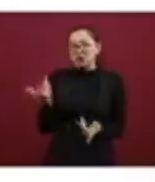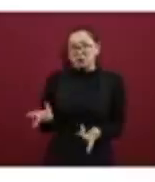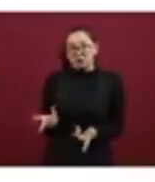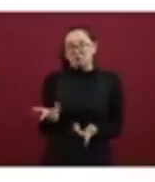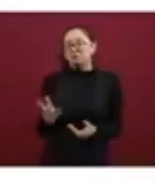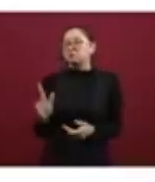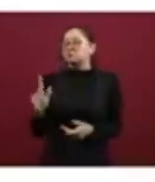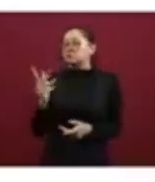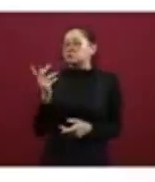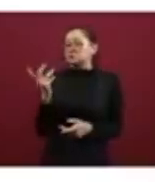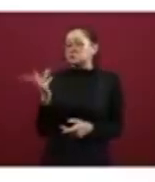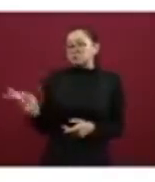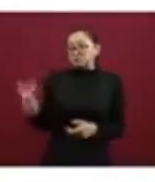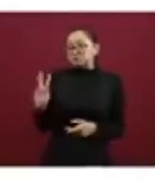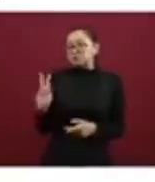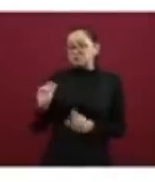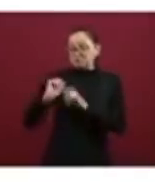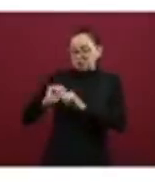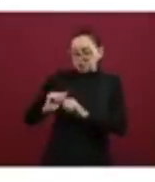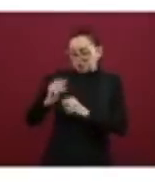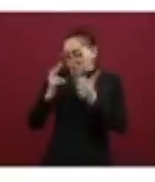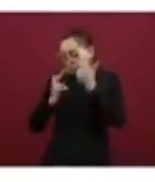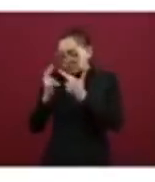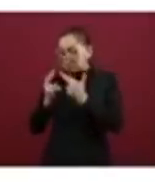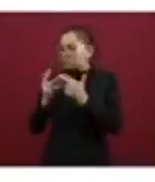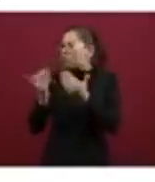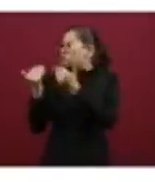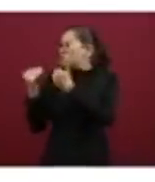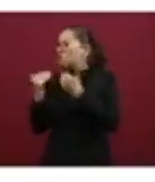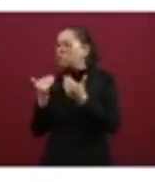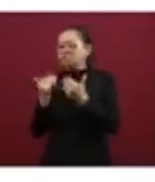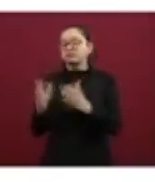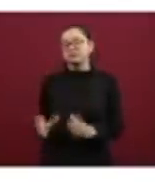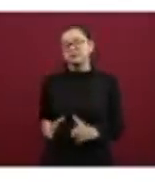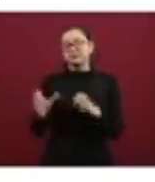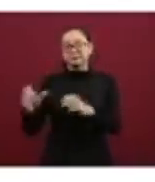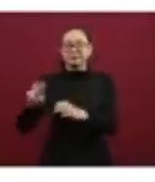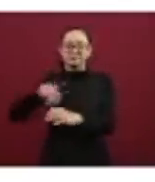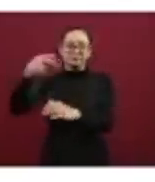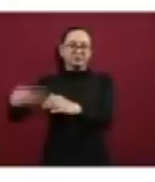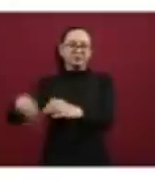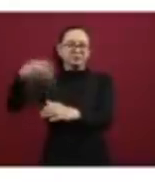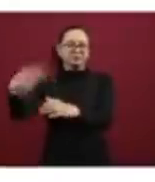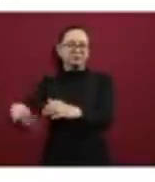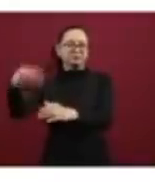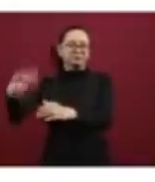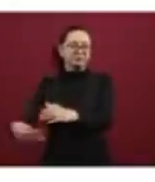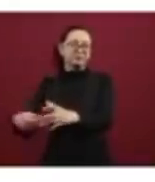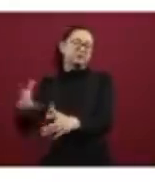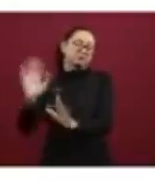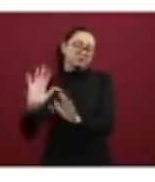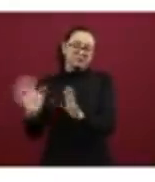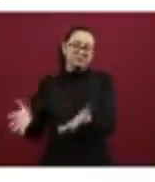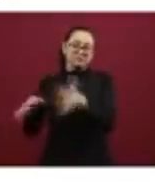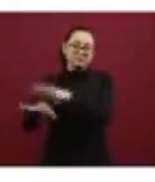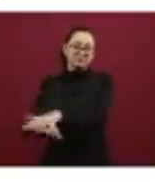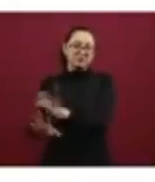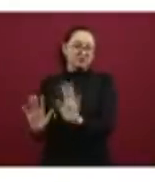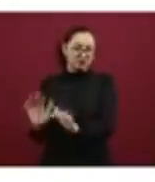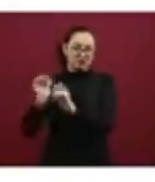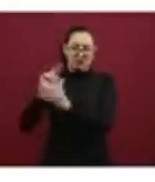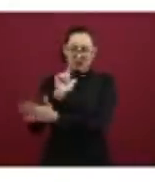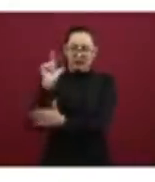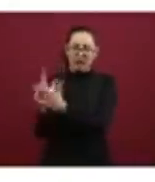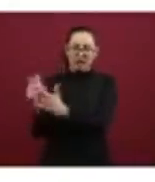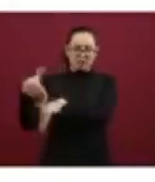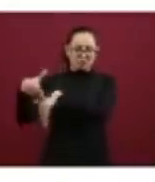hemos encontrado en fosas comunes inhumaciones clandestinas o ilegales,